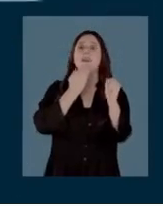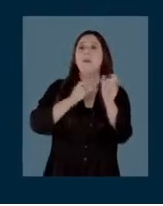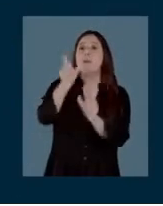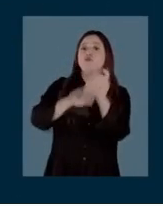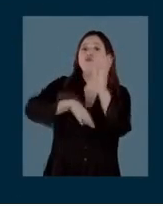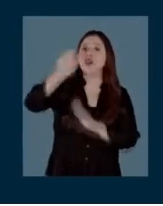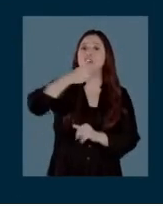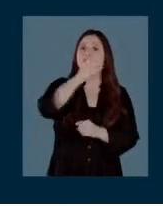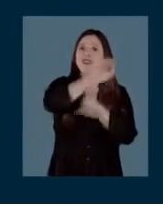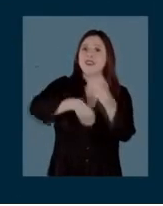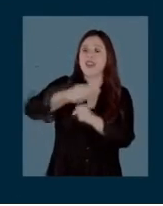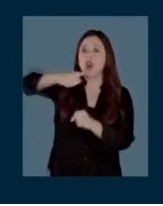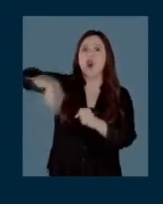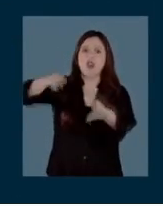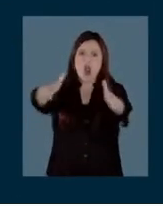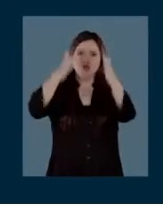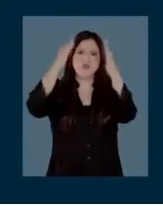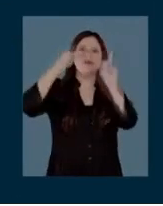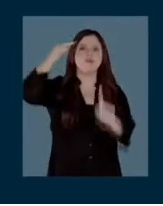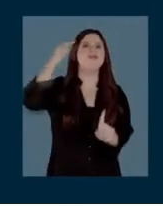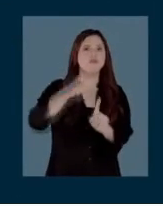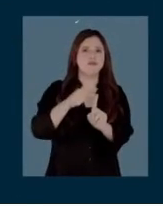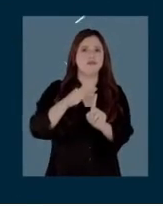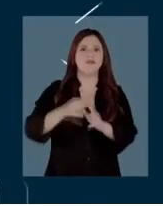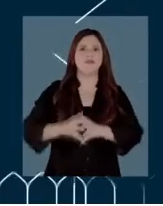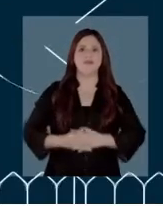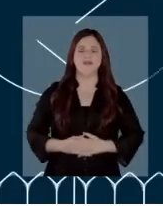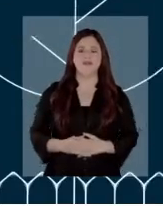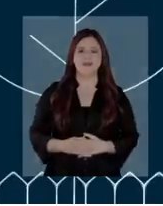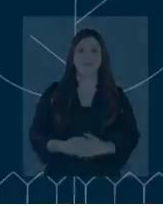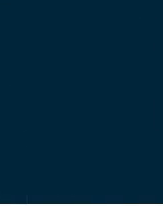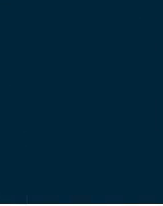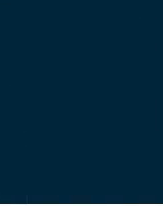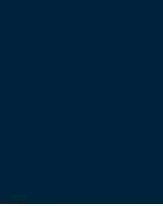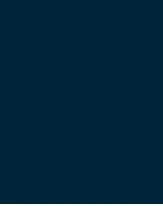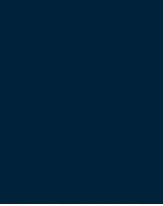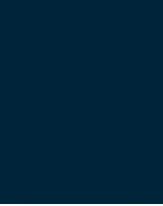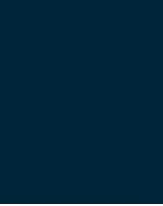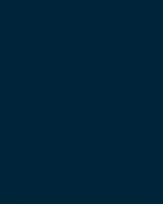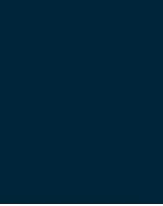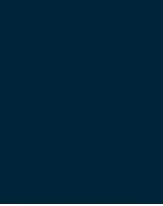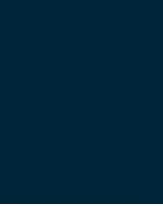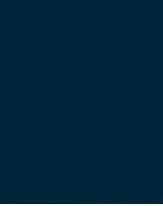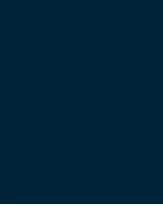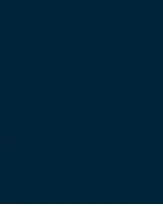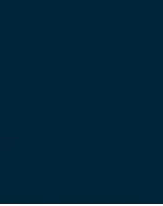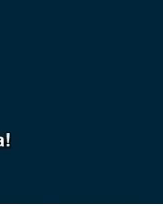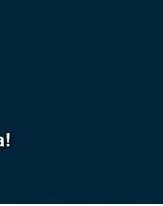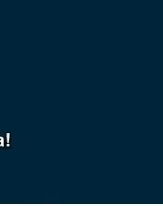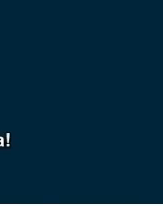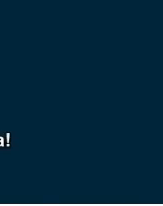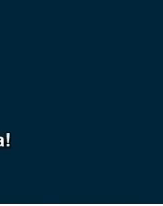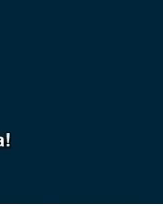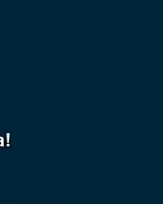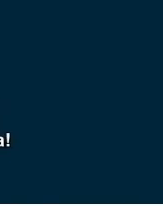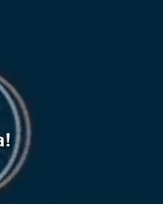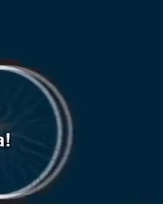capacidades diferentes que lo requiera... Exacto, que necesite un voto asistido. Un voto asistido, perfectamente.